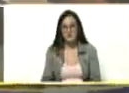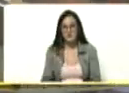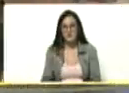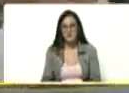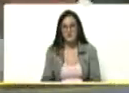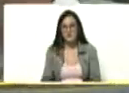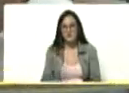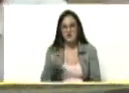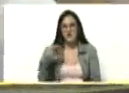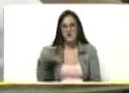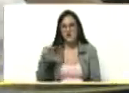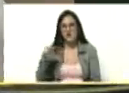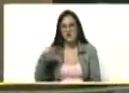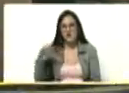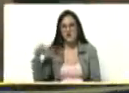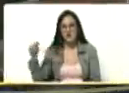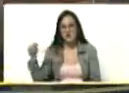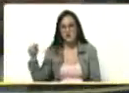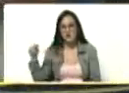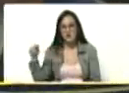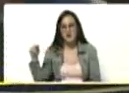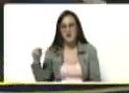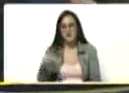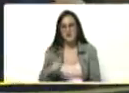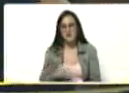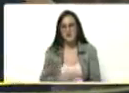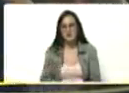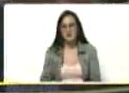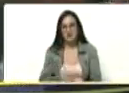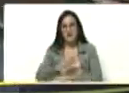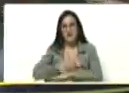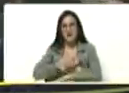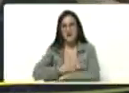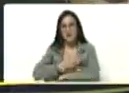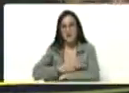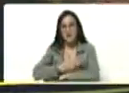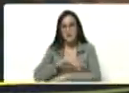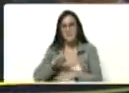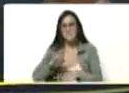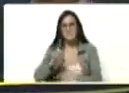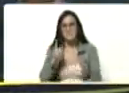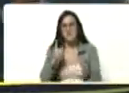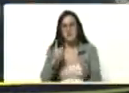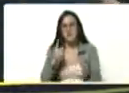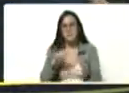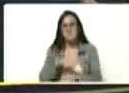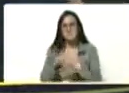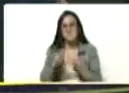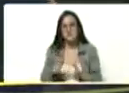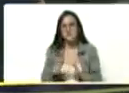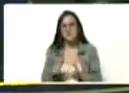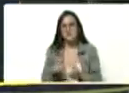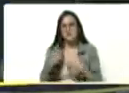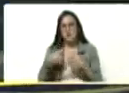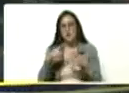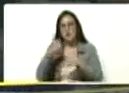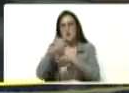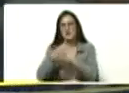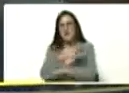y de Nicaragua, fellow prime ministers, primeros ministros, other heads of delegation, y otros jefes